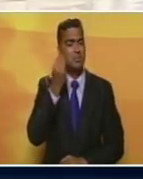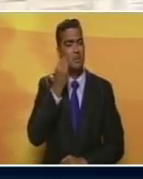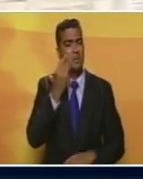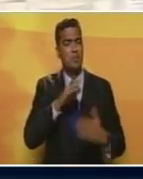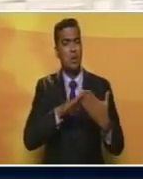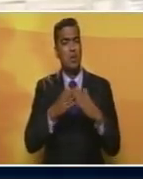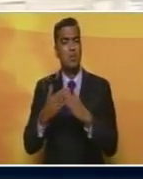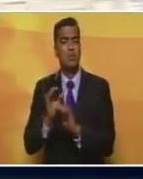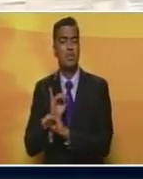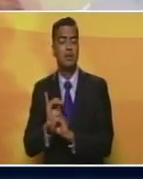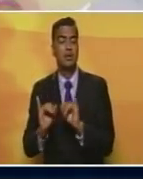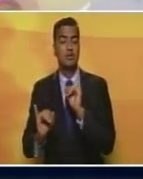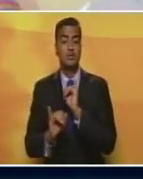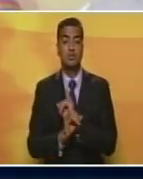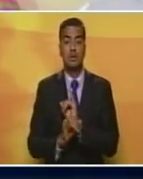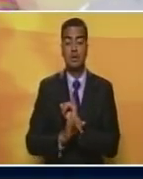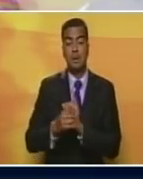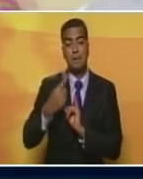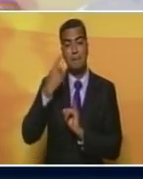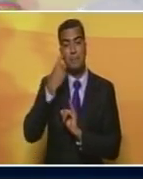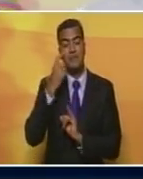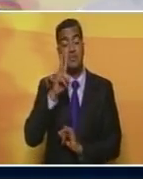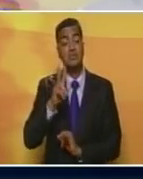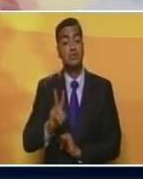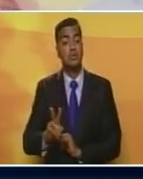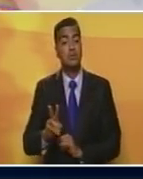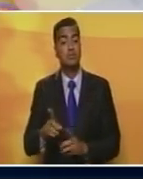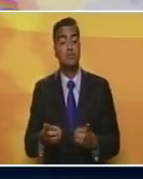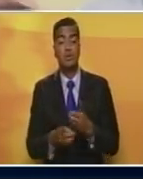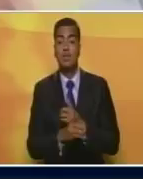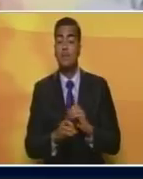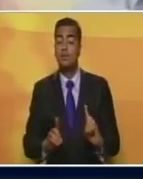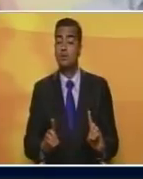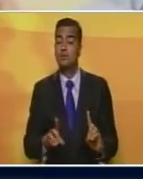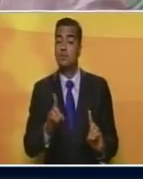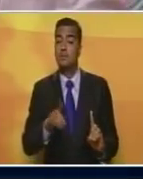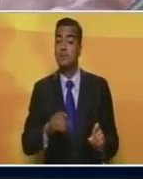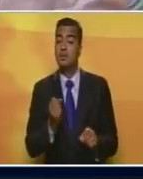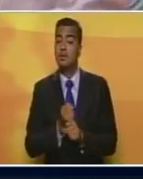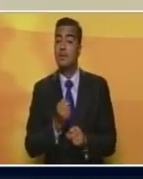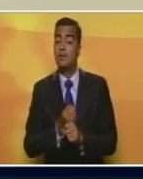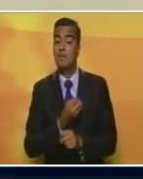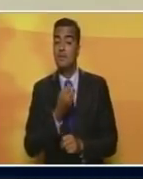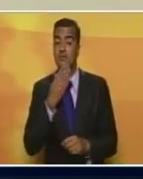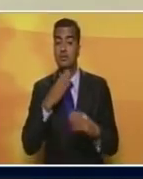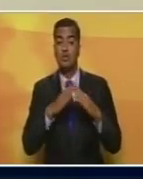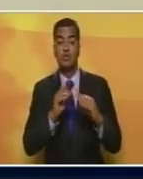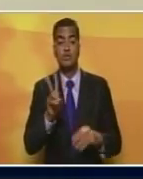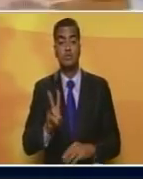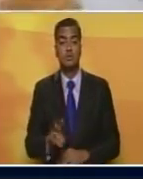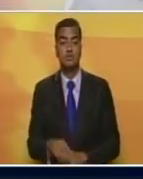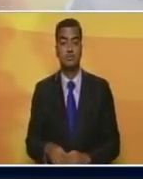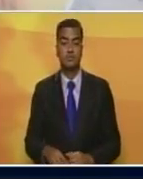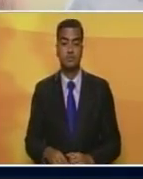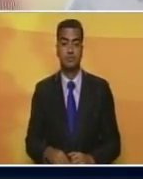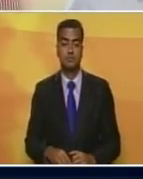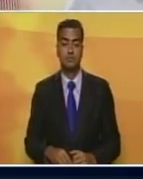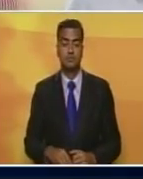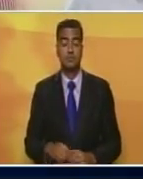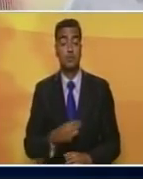de acuerdo en que podamos sentarnos, reunirnos y ver hacia adelante. Todos, chavistas,